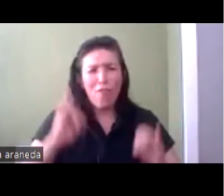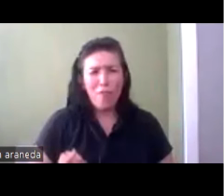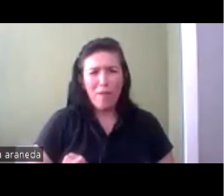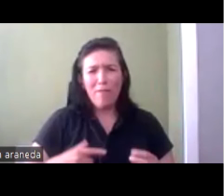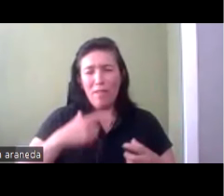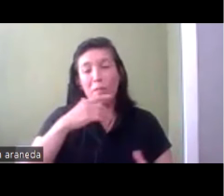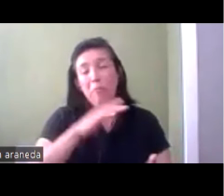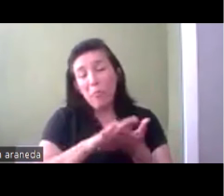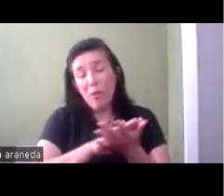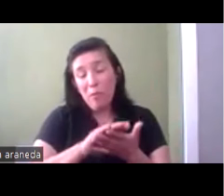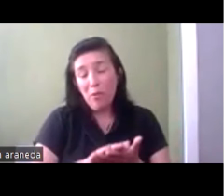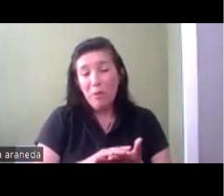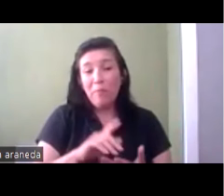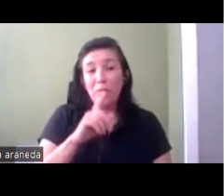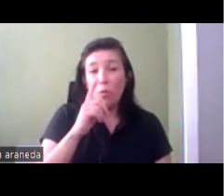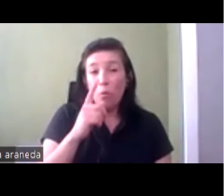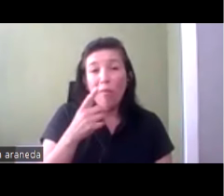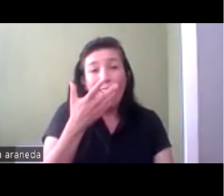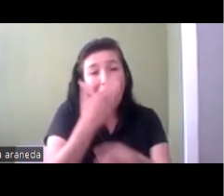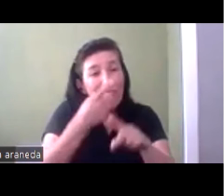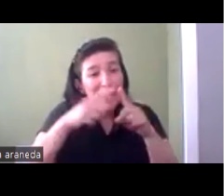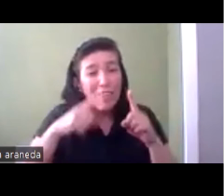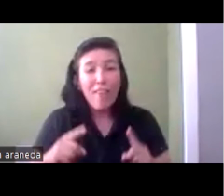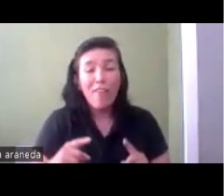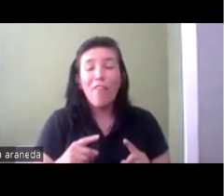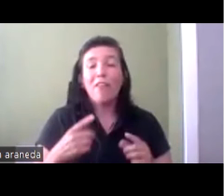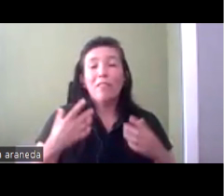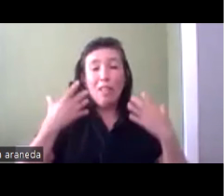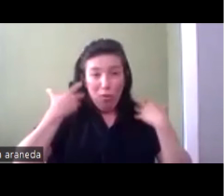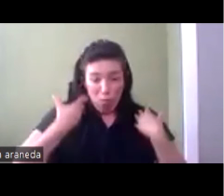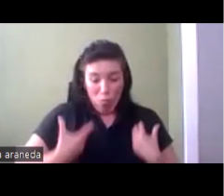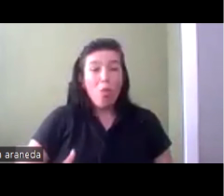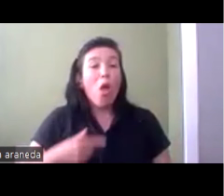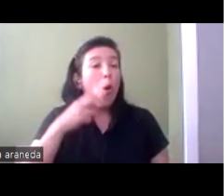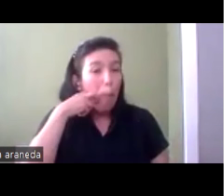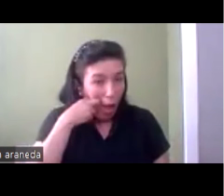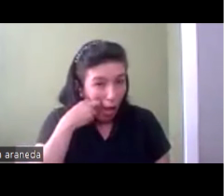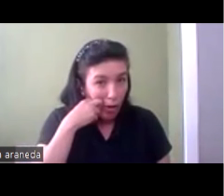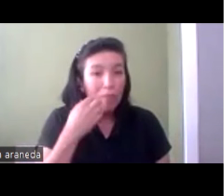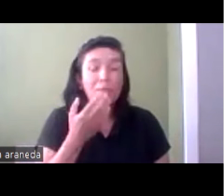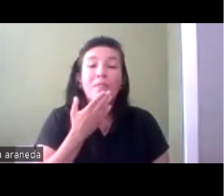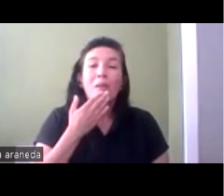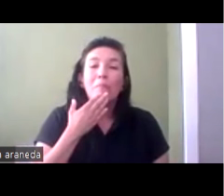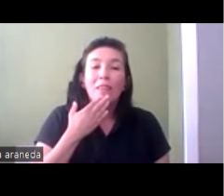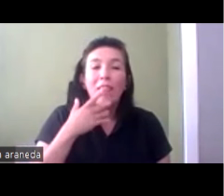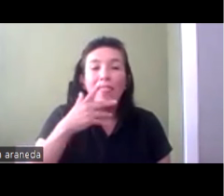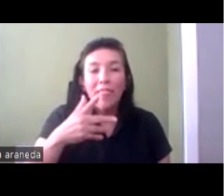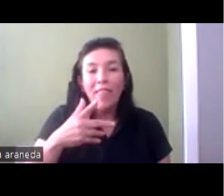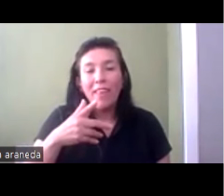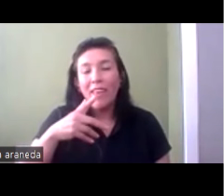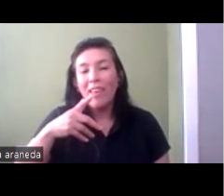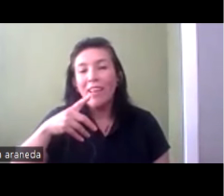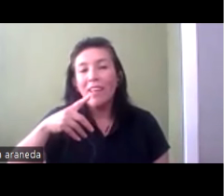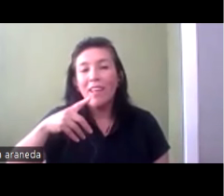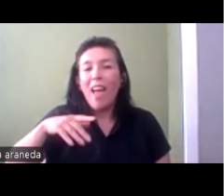tenemos un sinfín de representaciones antropomorfas, de ornitomorfa o de representación